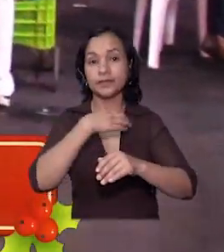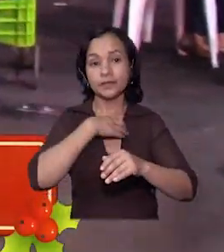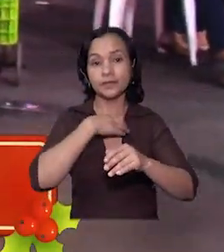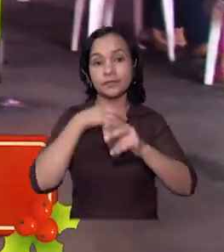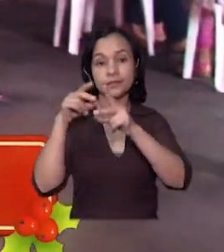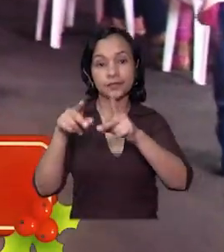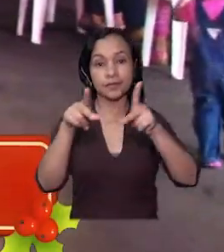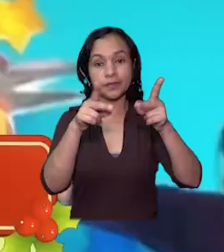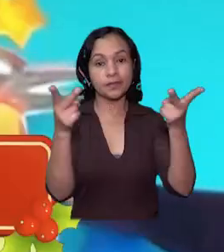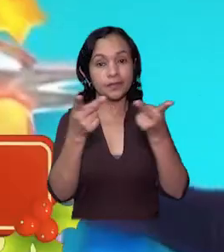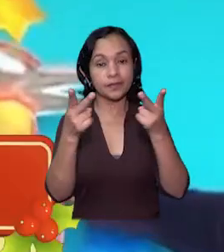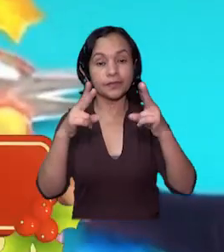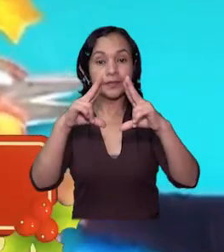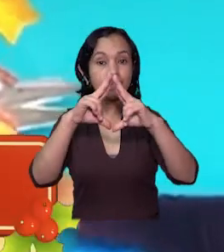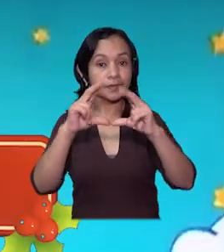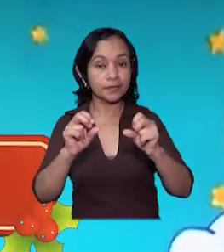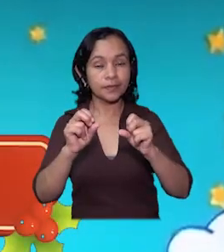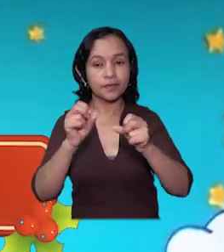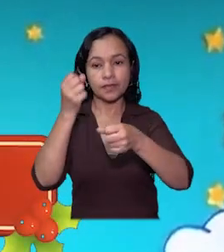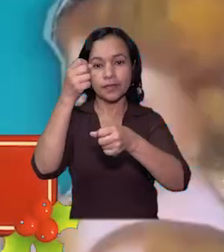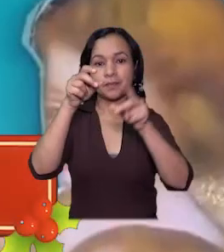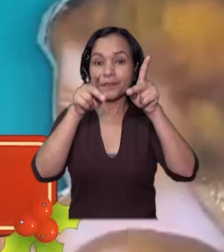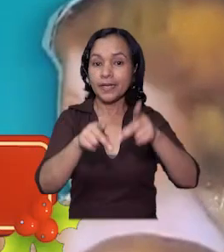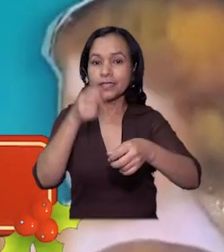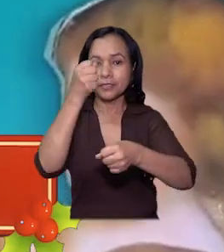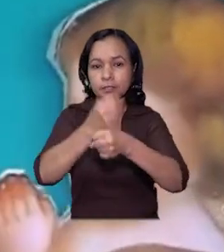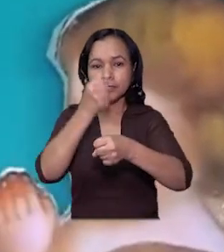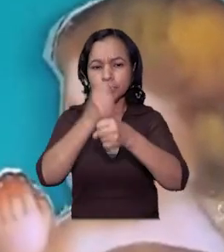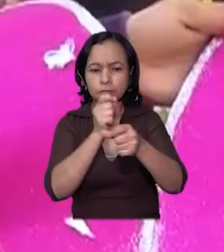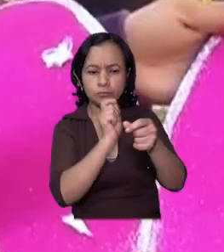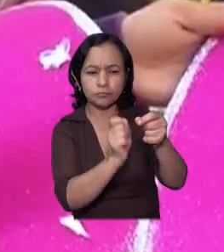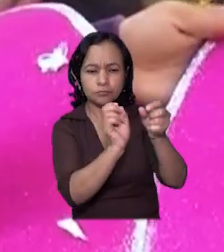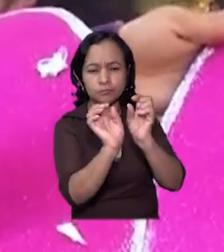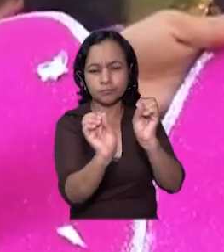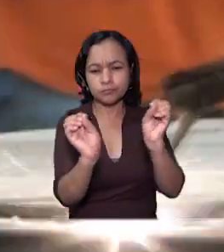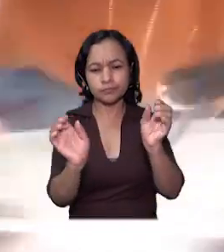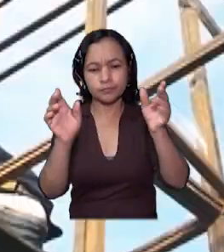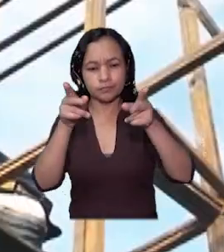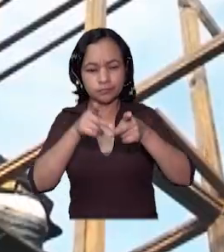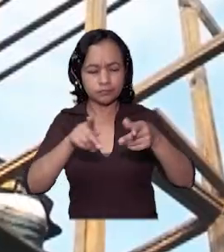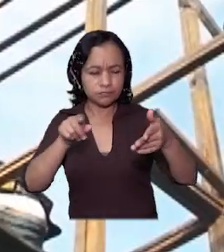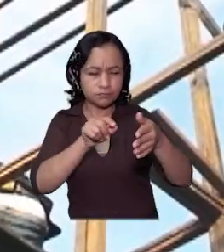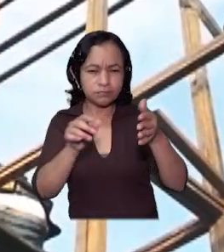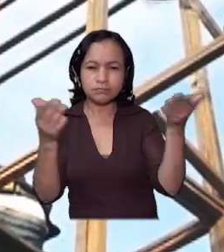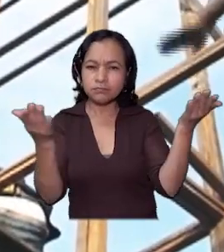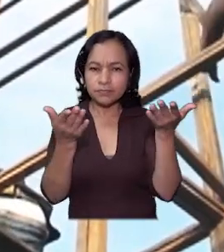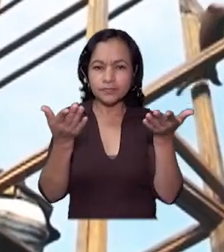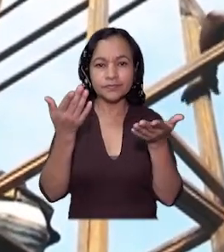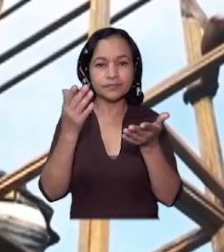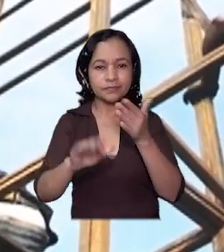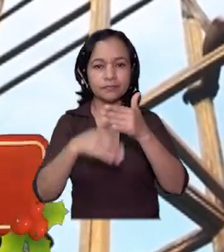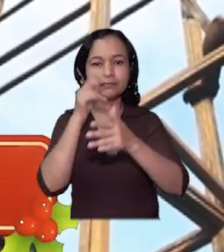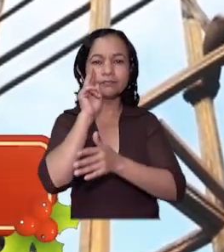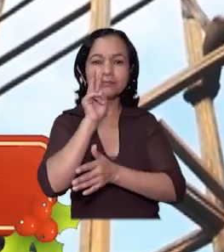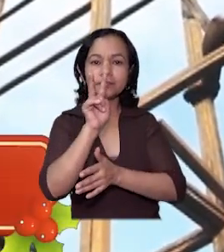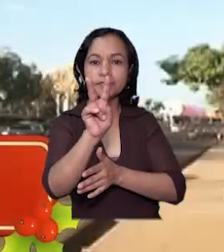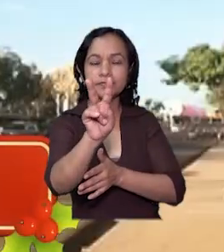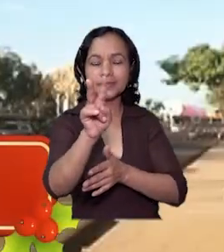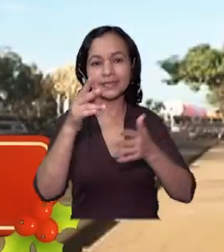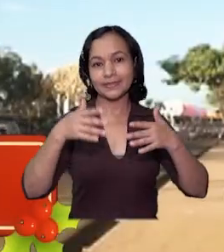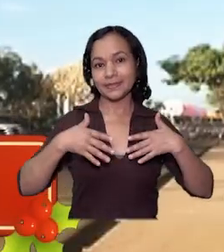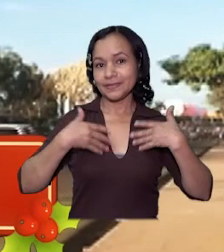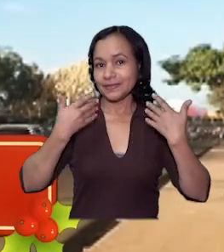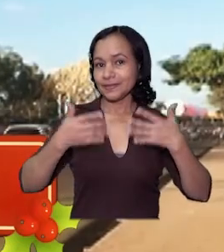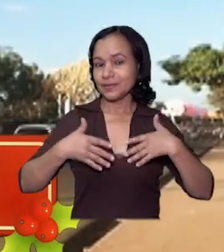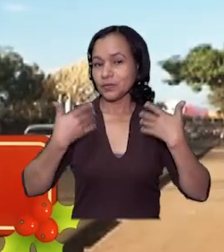ciudadanía. Para quienes trabajan en la elaboración de los altares desde la planificación hasta ver la obra completa, es una